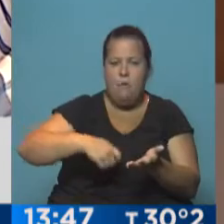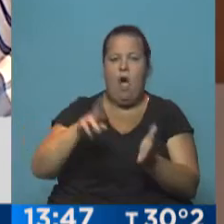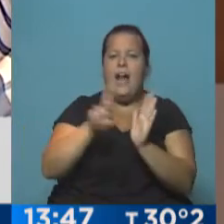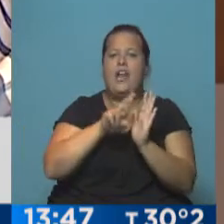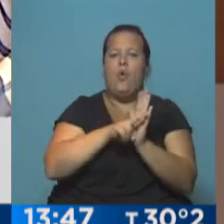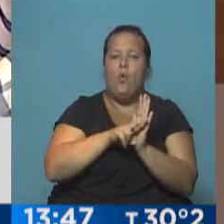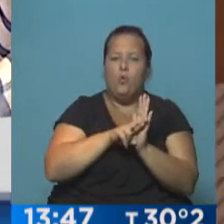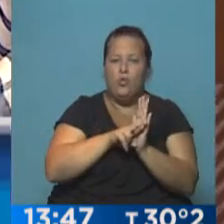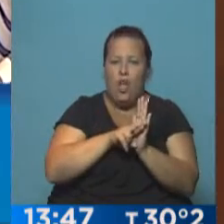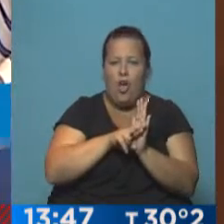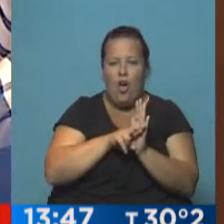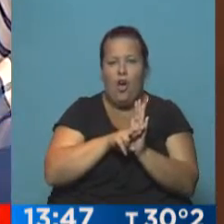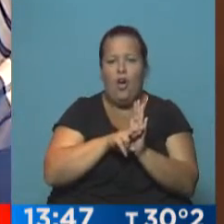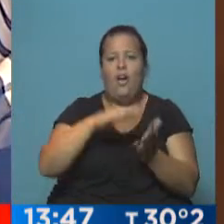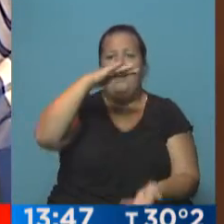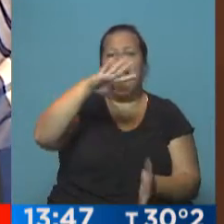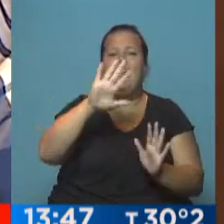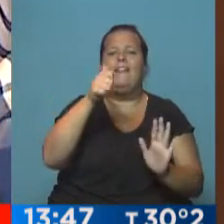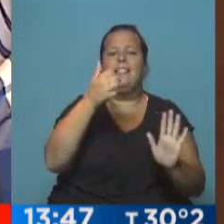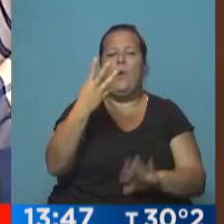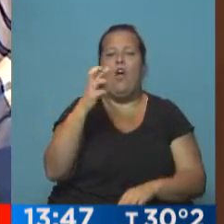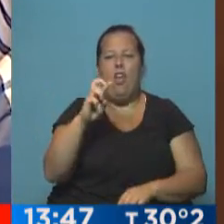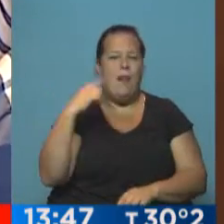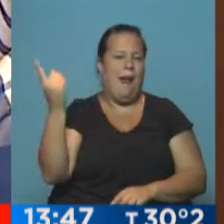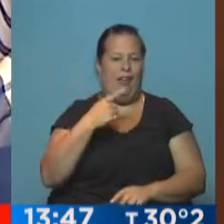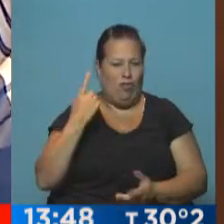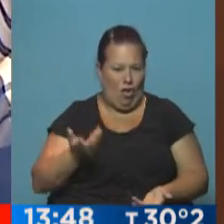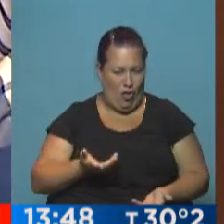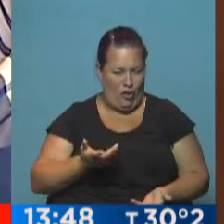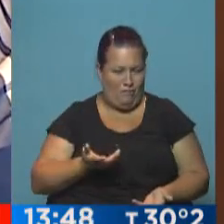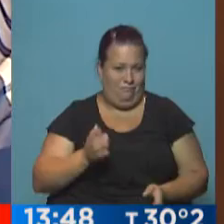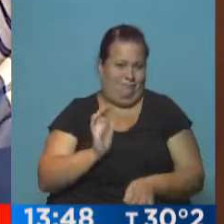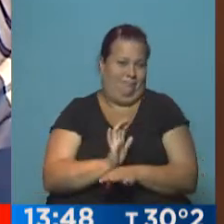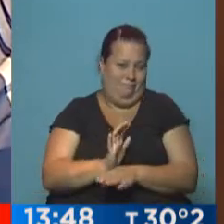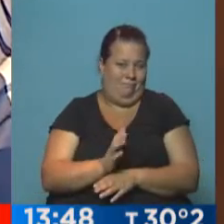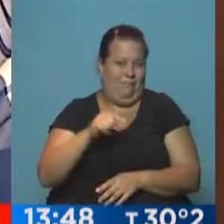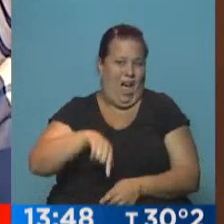resolución donde le valía el barril, costaba $64 para todo. Es decir,